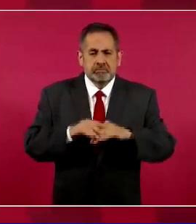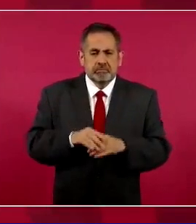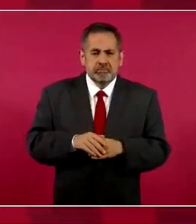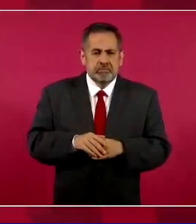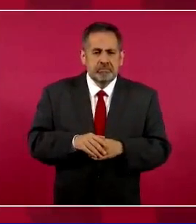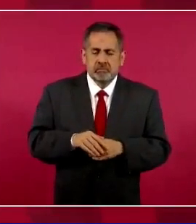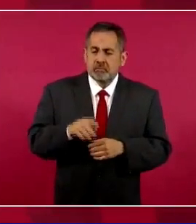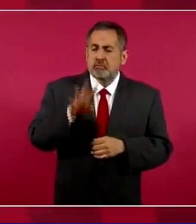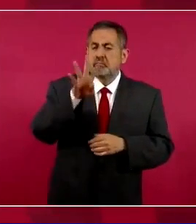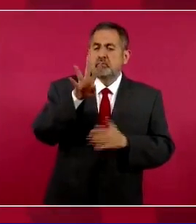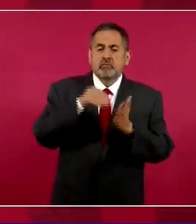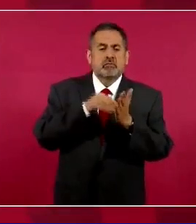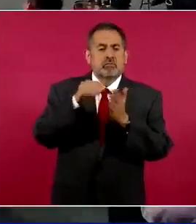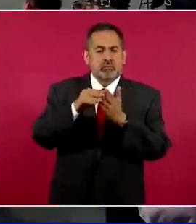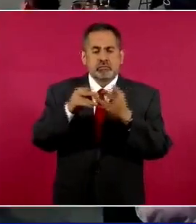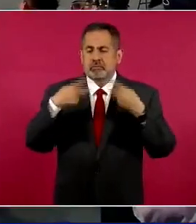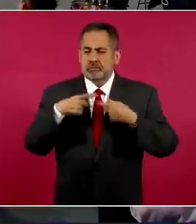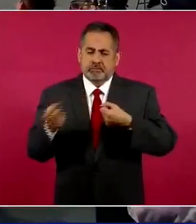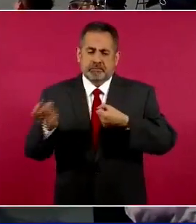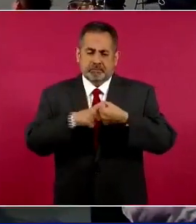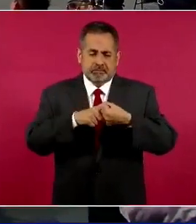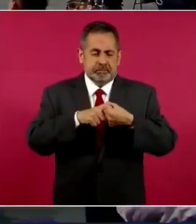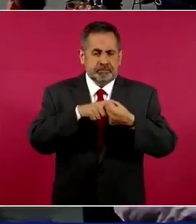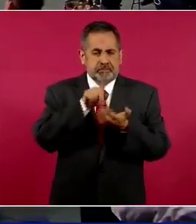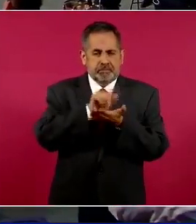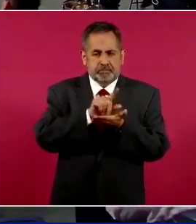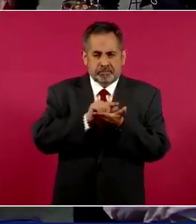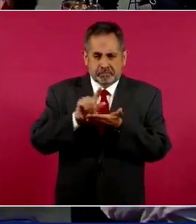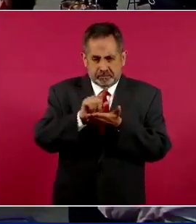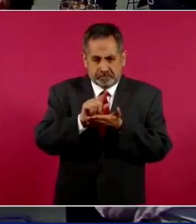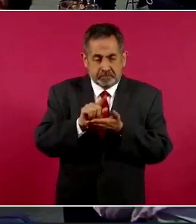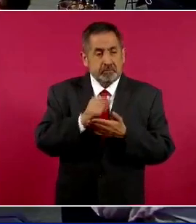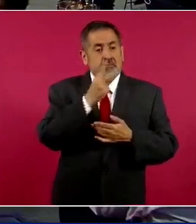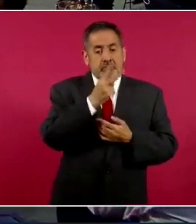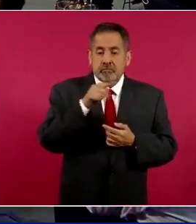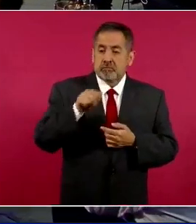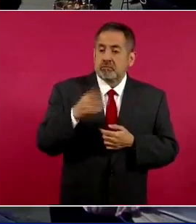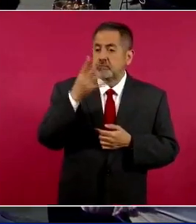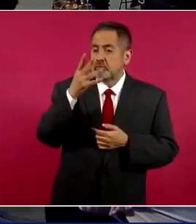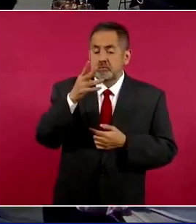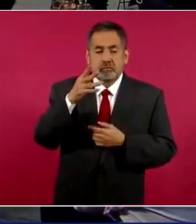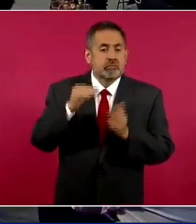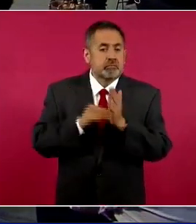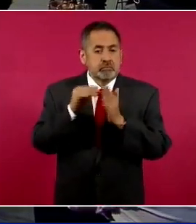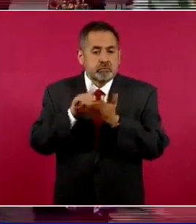4 millones de cuentas y 2.4 activos